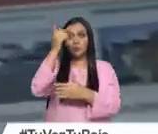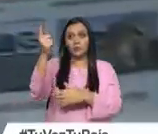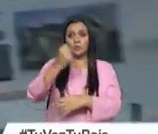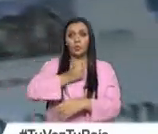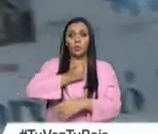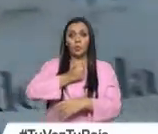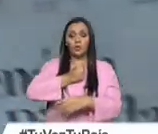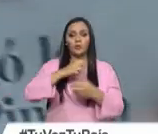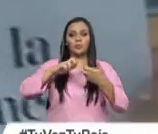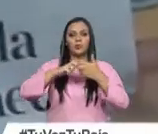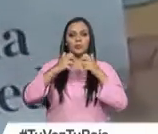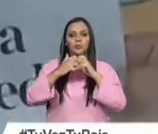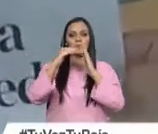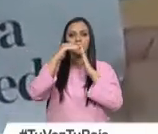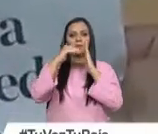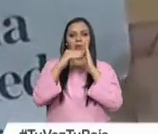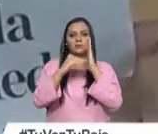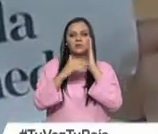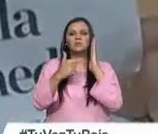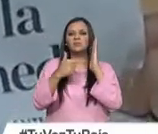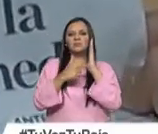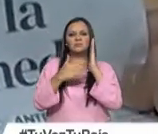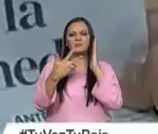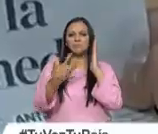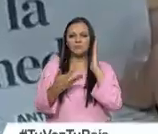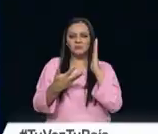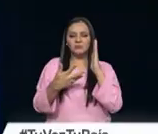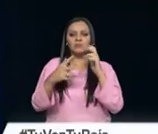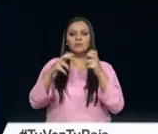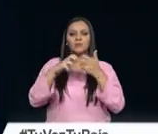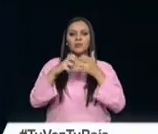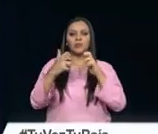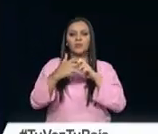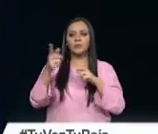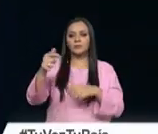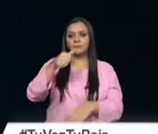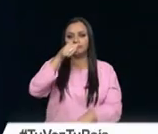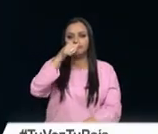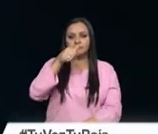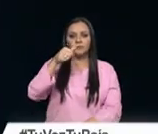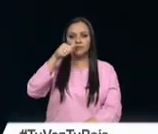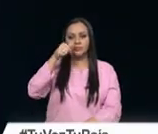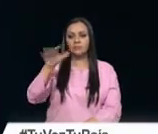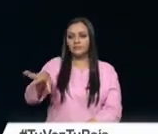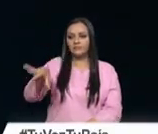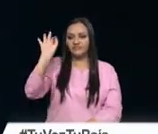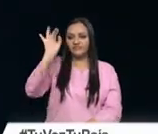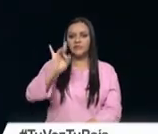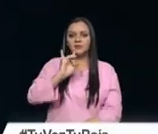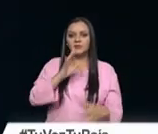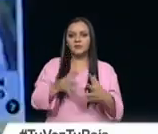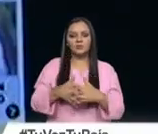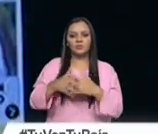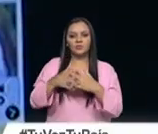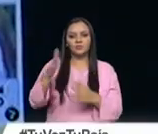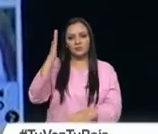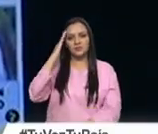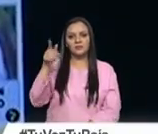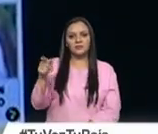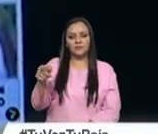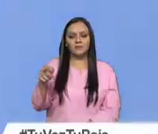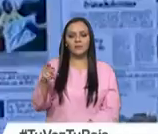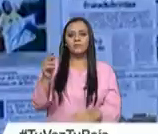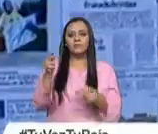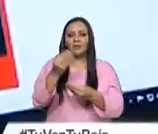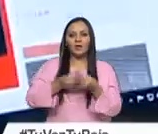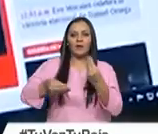fuera incluido en la lista Clinton, un instrumento del Departamento del Tesoro del Gobierno de Estados Unidos para atacar el blanqueo de